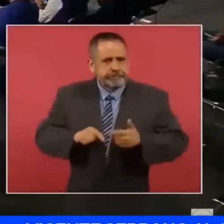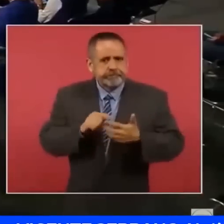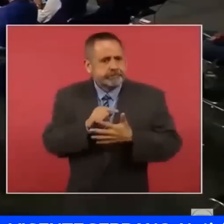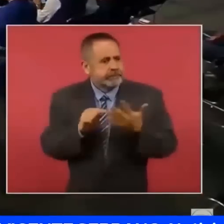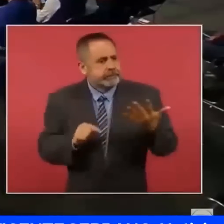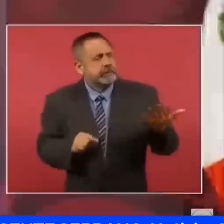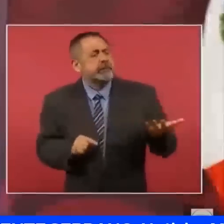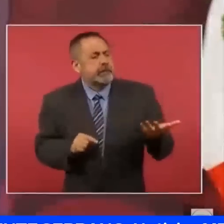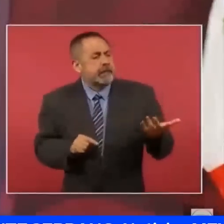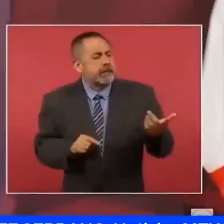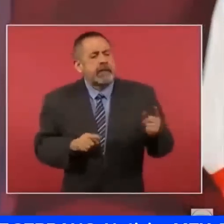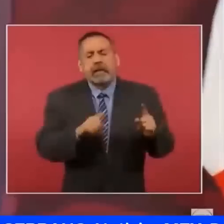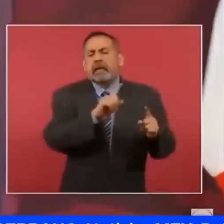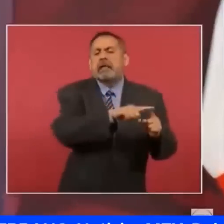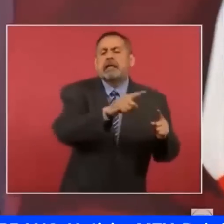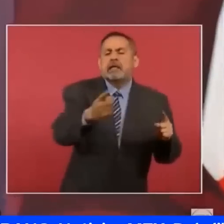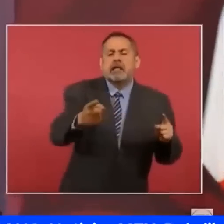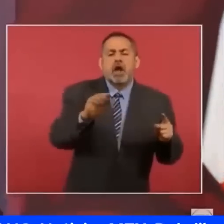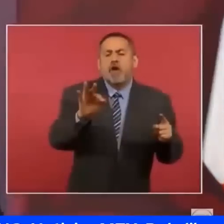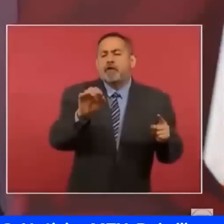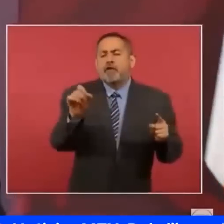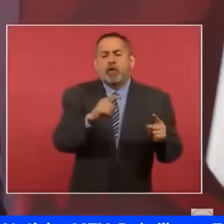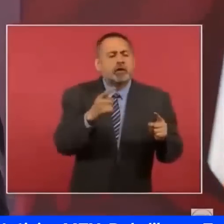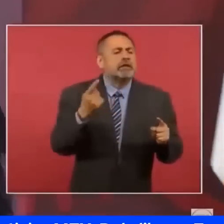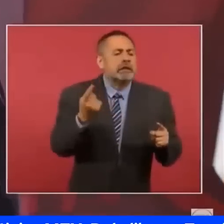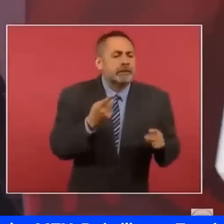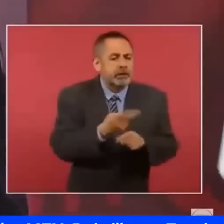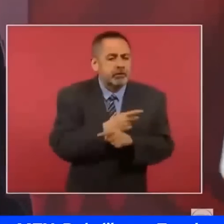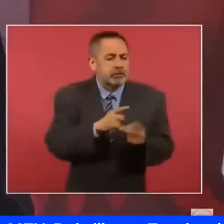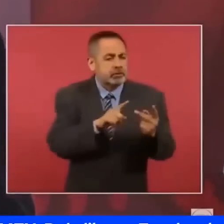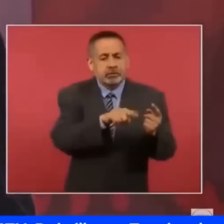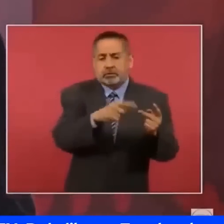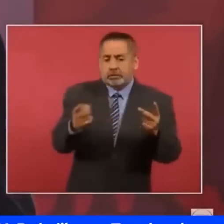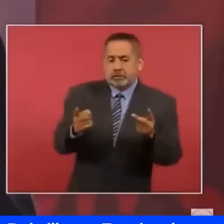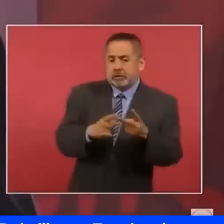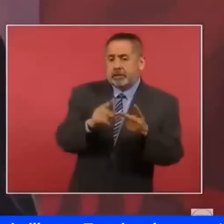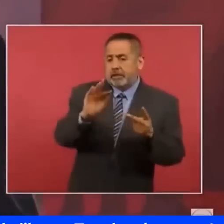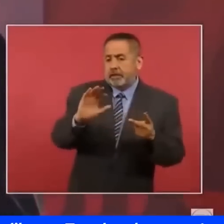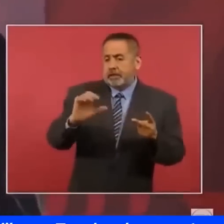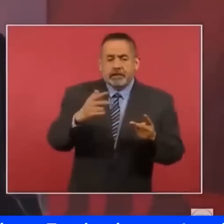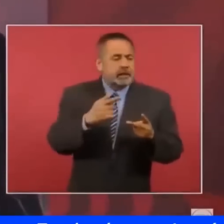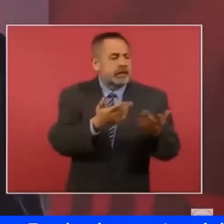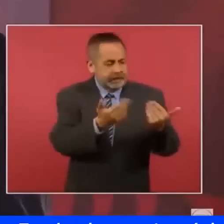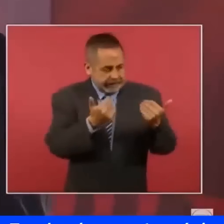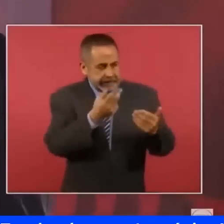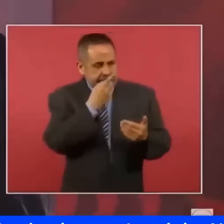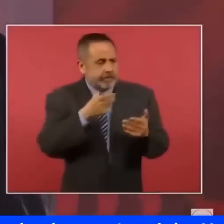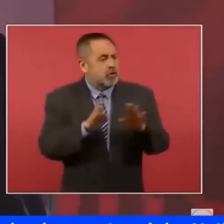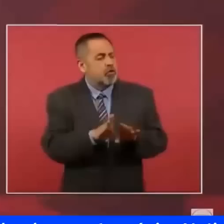cómo era su relación con Fox y cómo era su relación con Calderón,